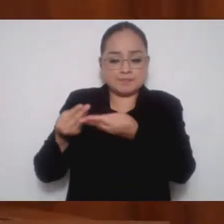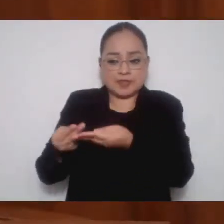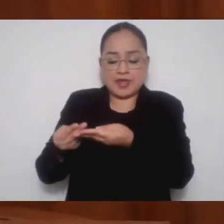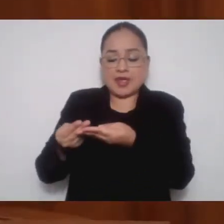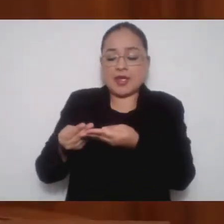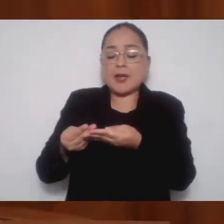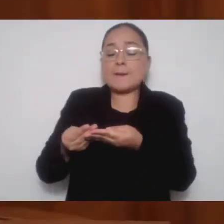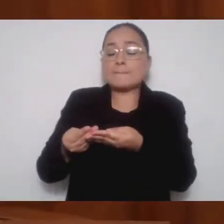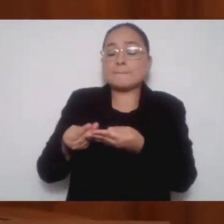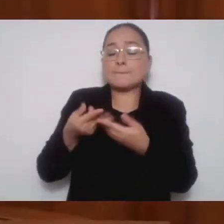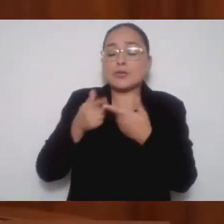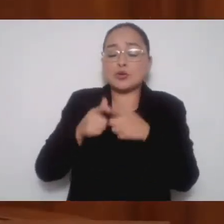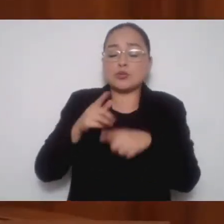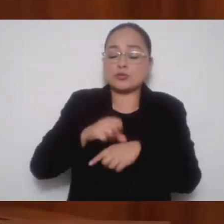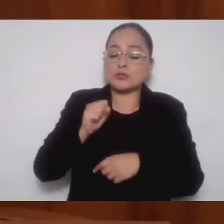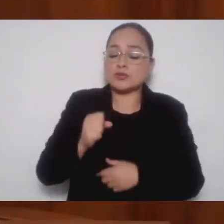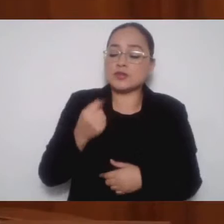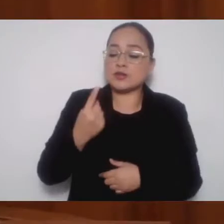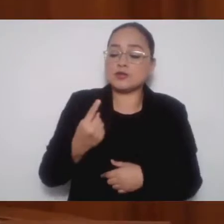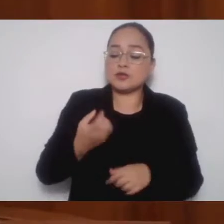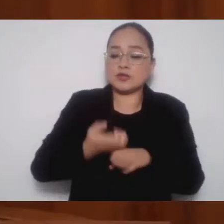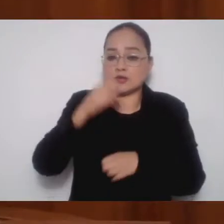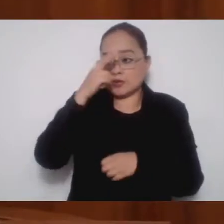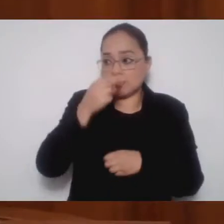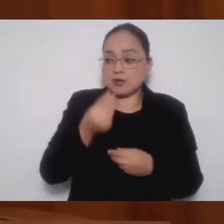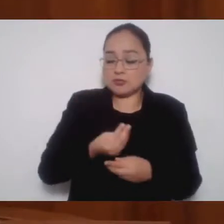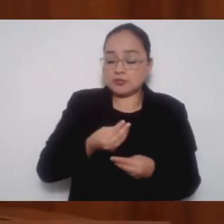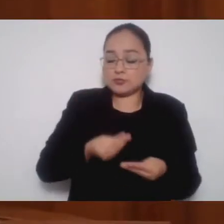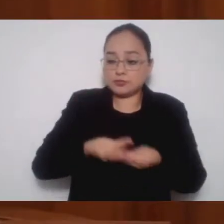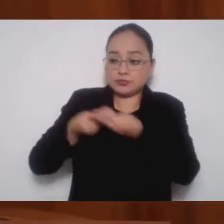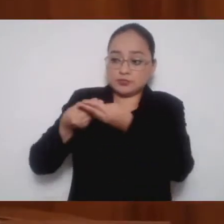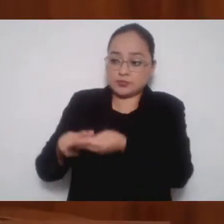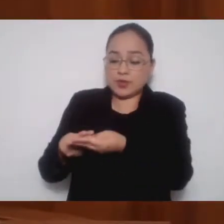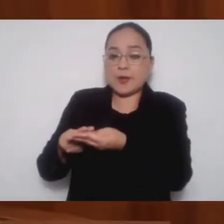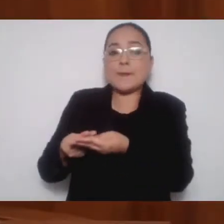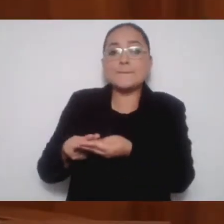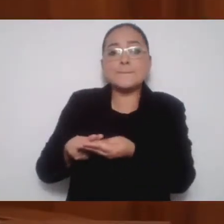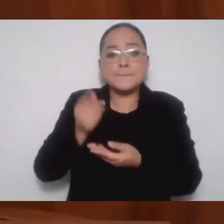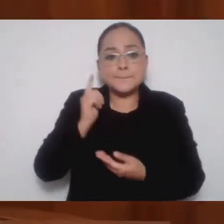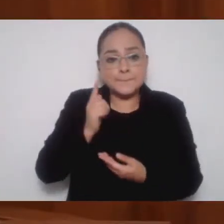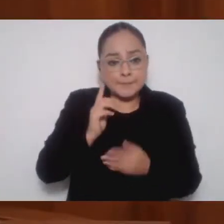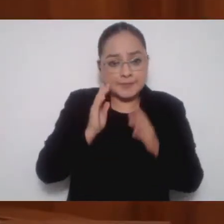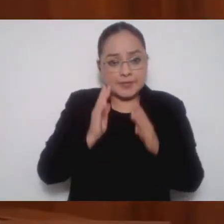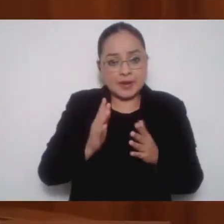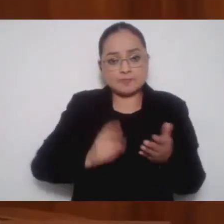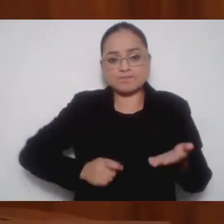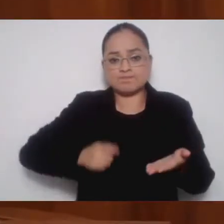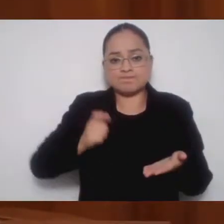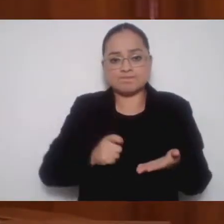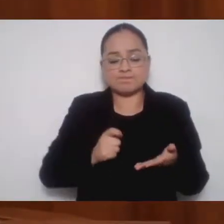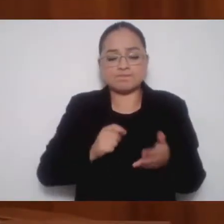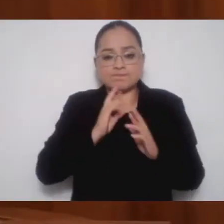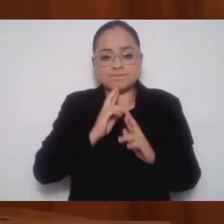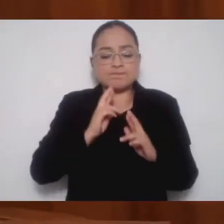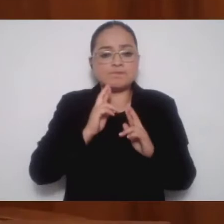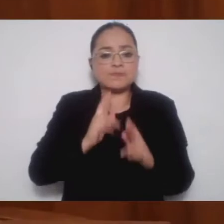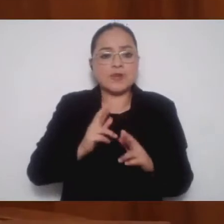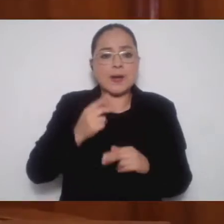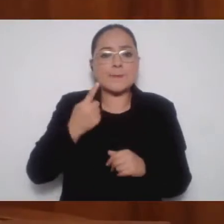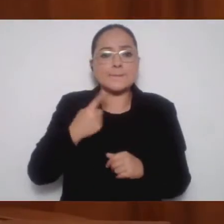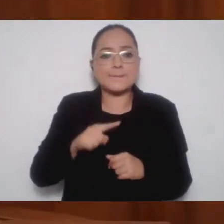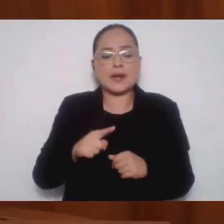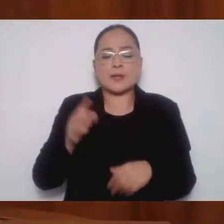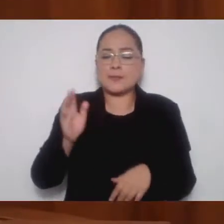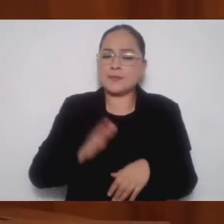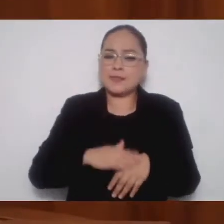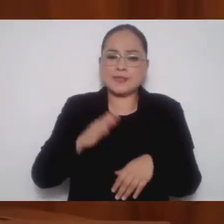61 Legislatura del Estado de México, esperando su resolución en aras de garantizar